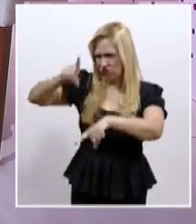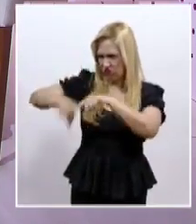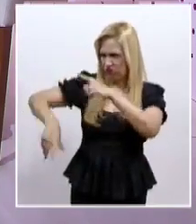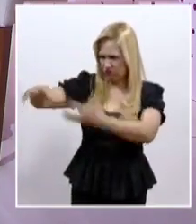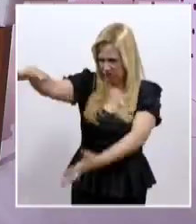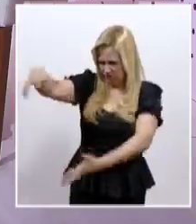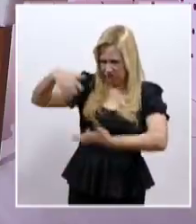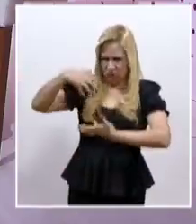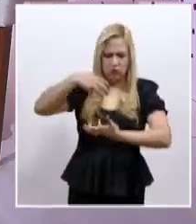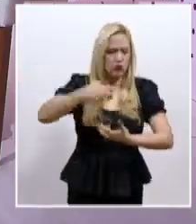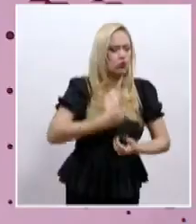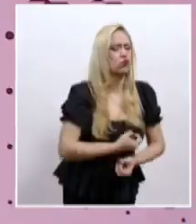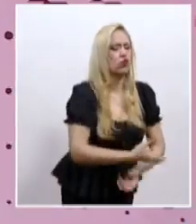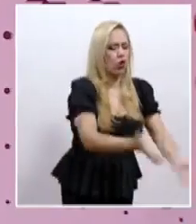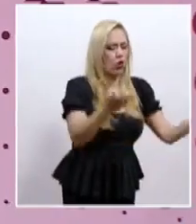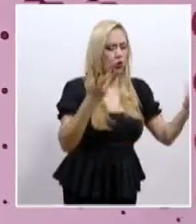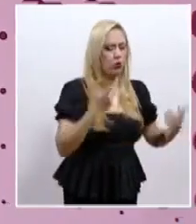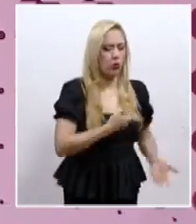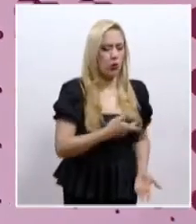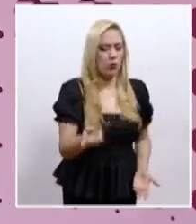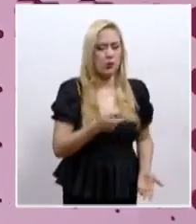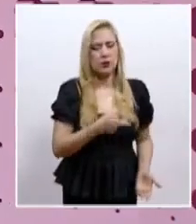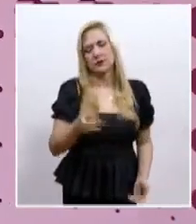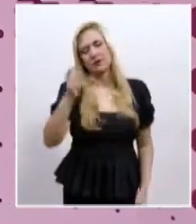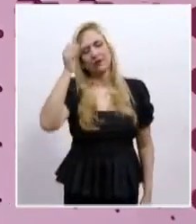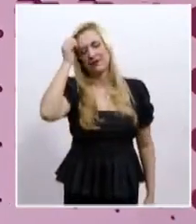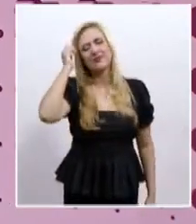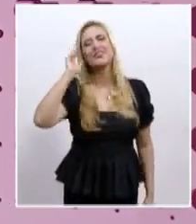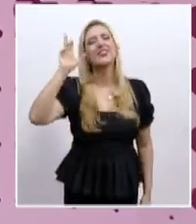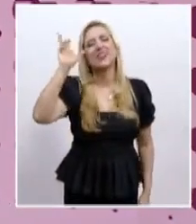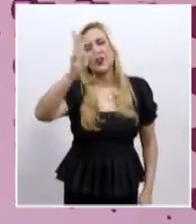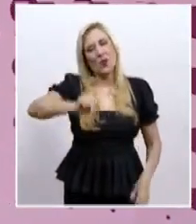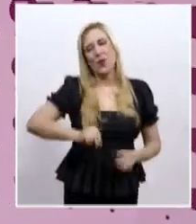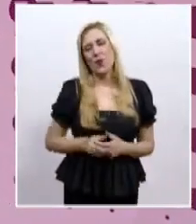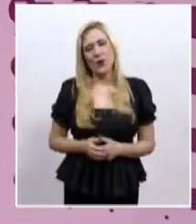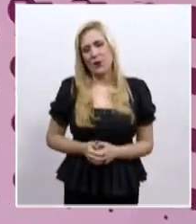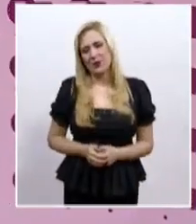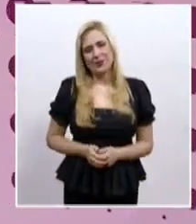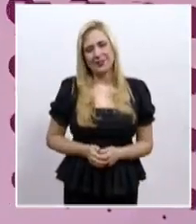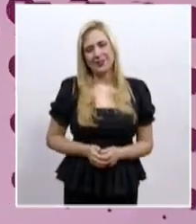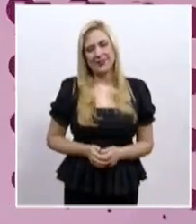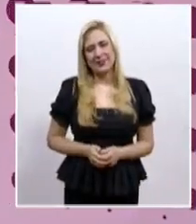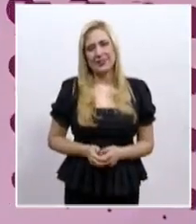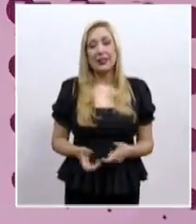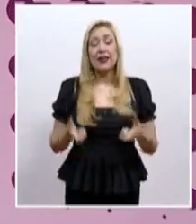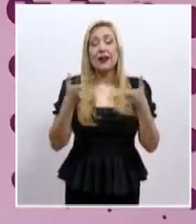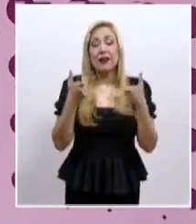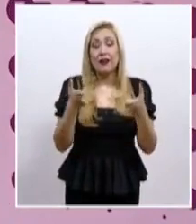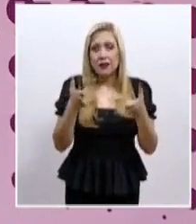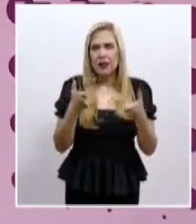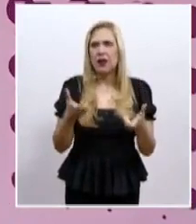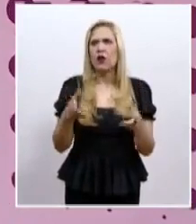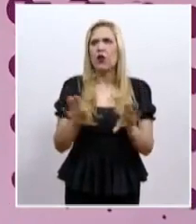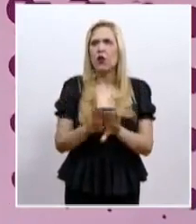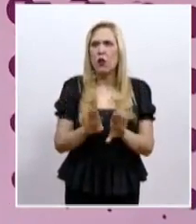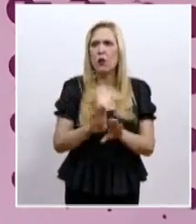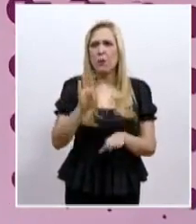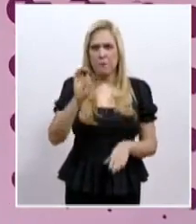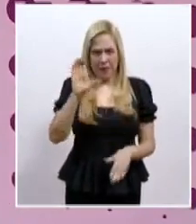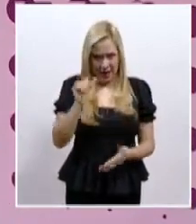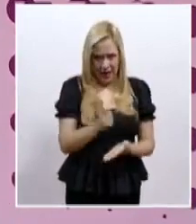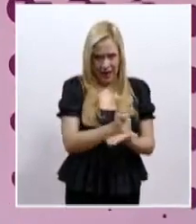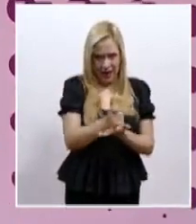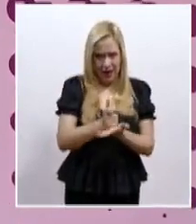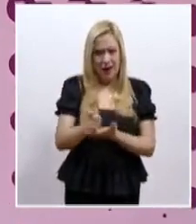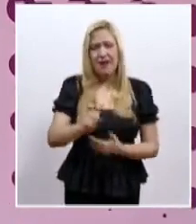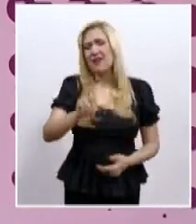concepción que mucha gente tiene, pero hay muchas formas de redistribuir riqueza que no solo son a través de programas sociales que son necesarios en